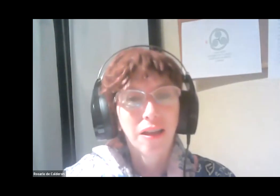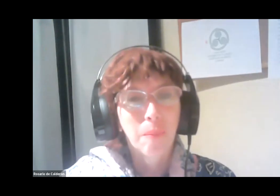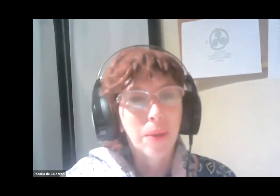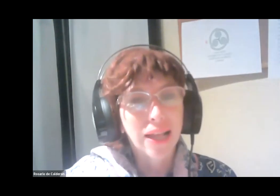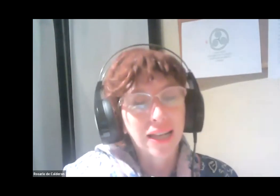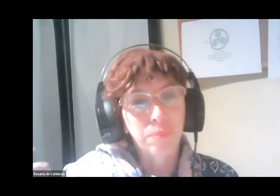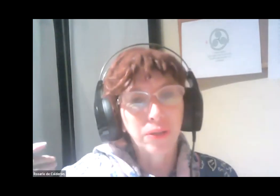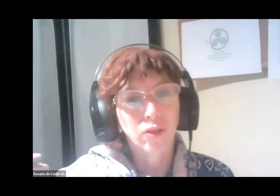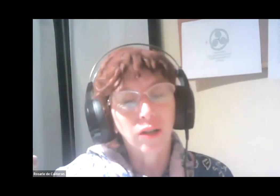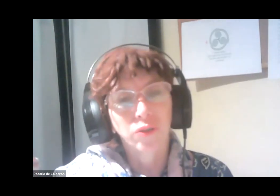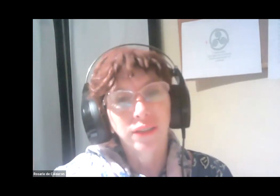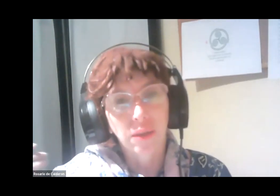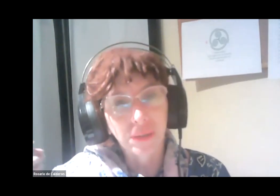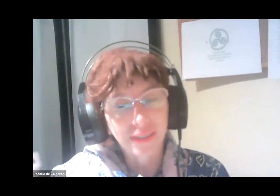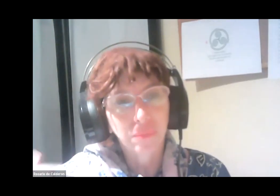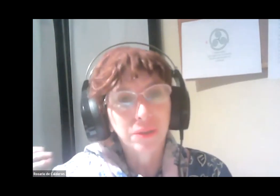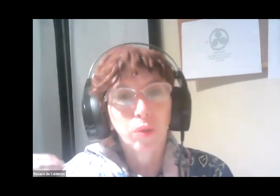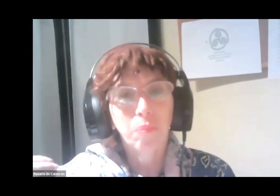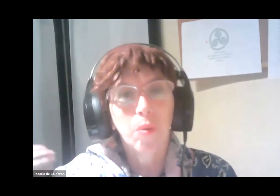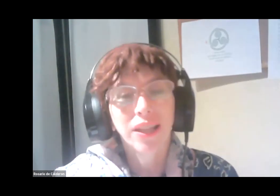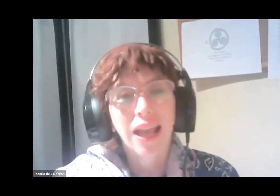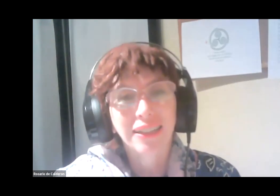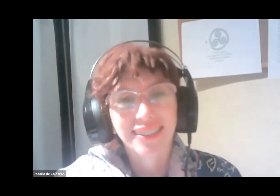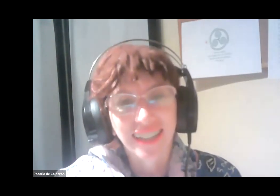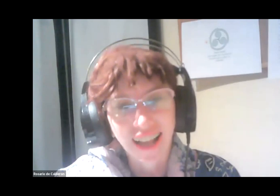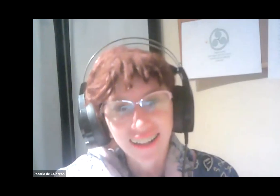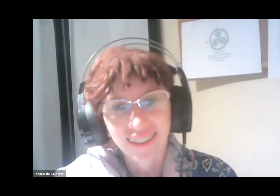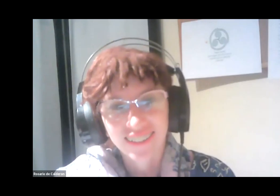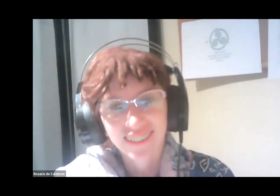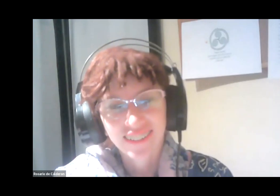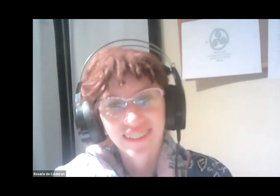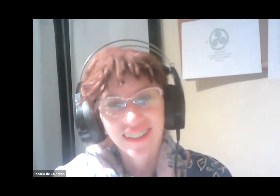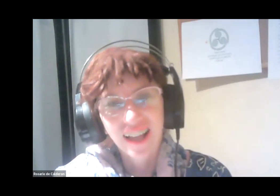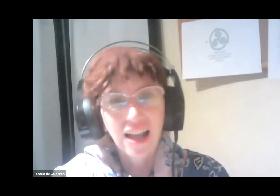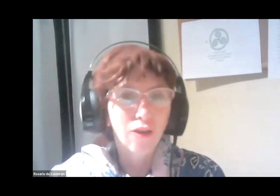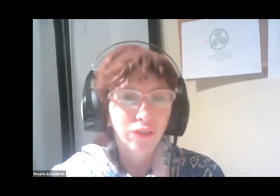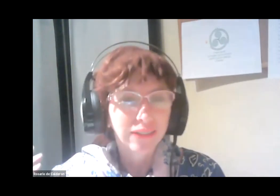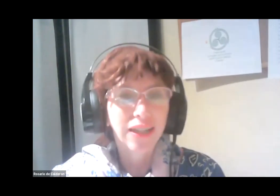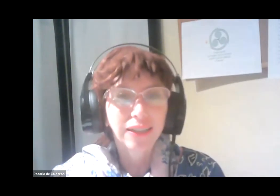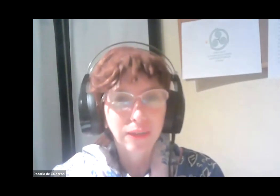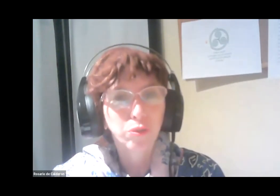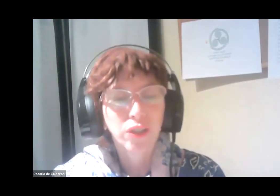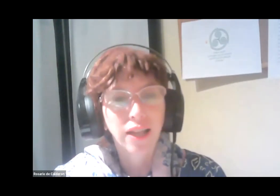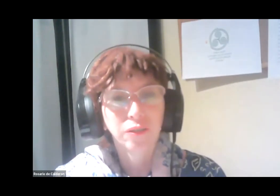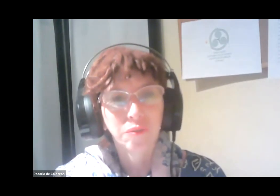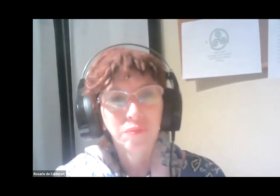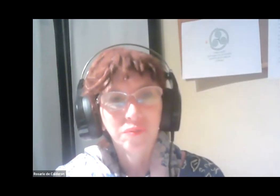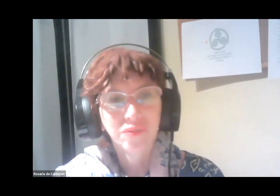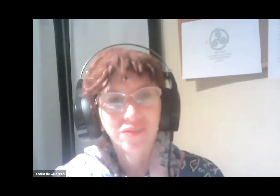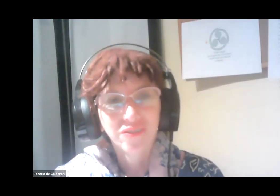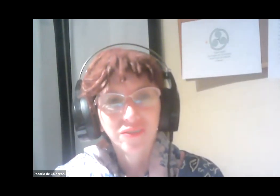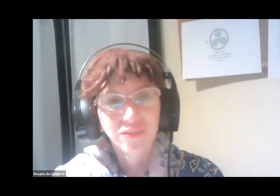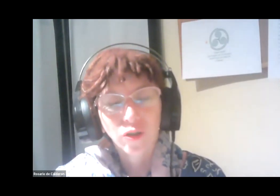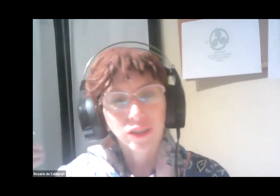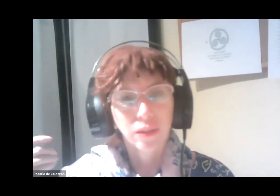para que la persona con discapacidad visual pueda llegar a la oficina que está buscando